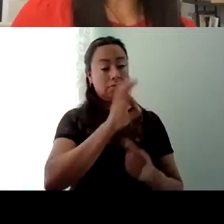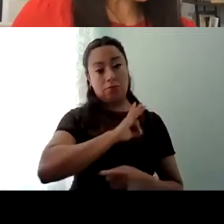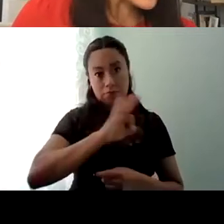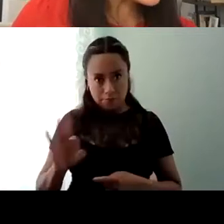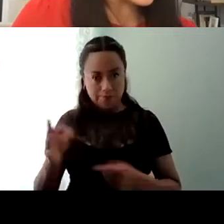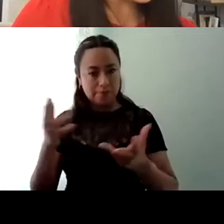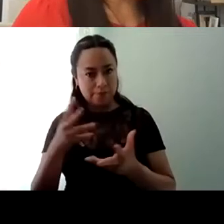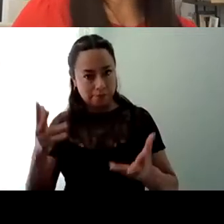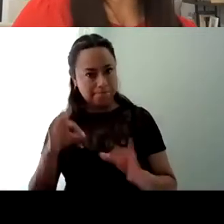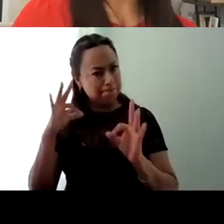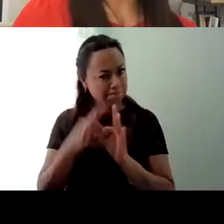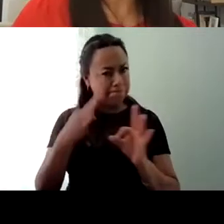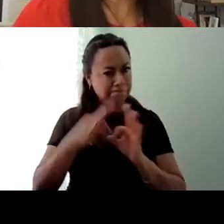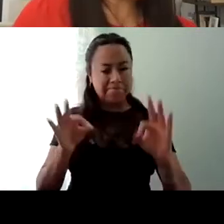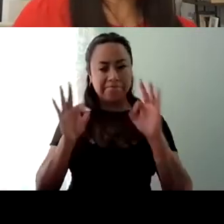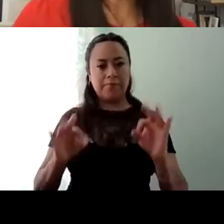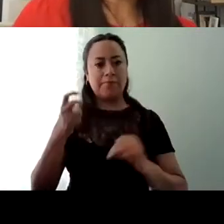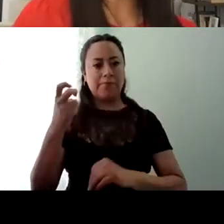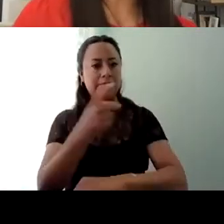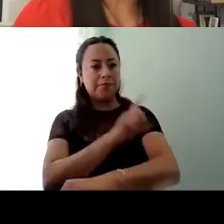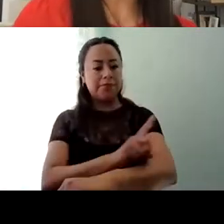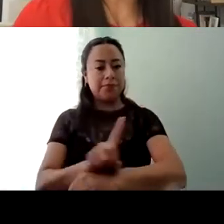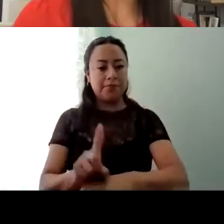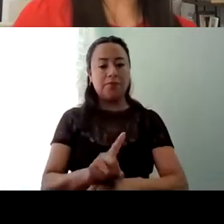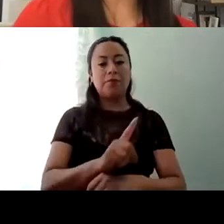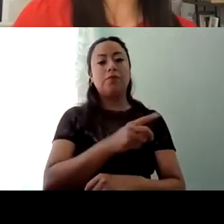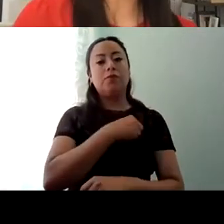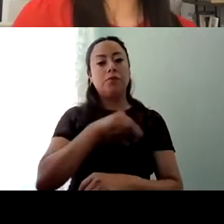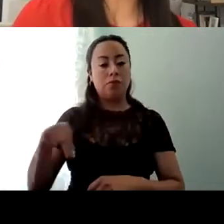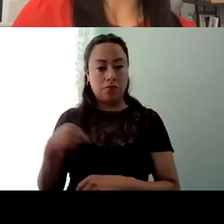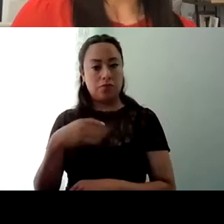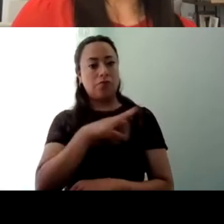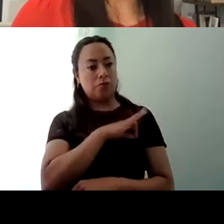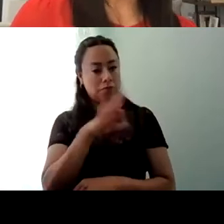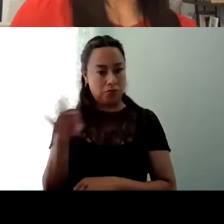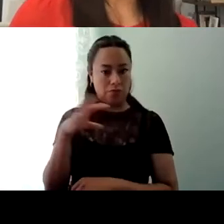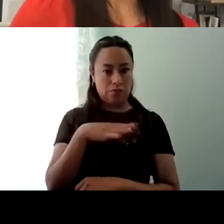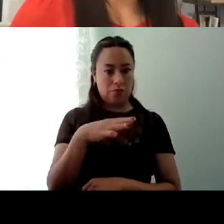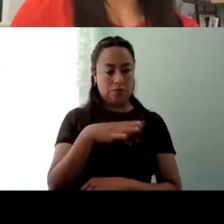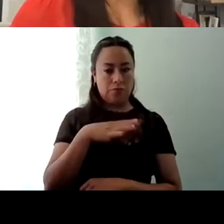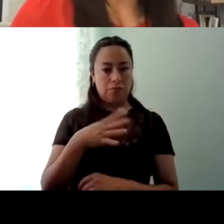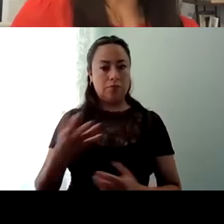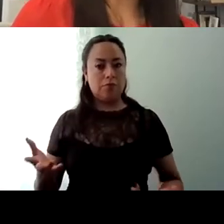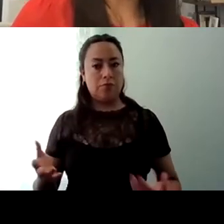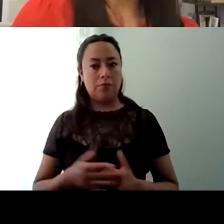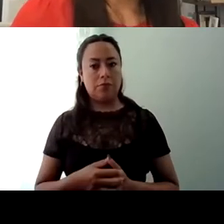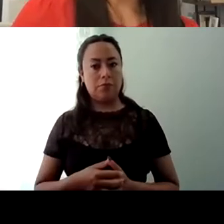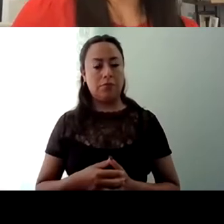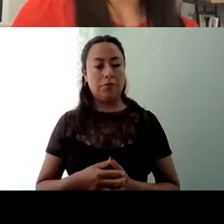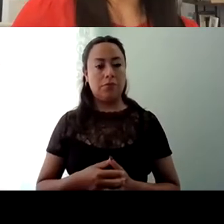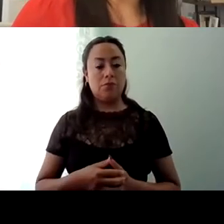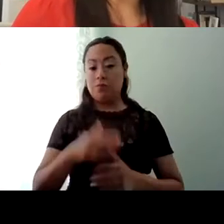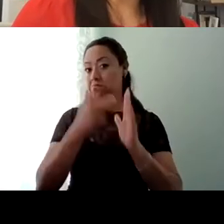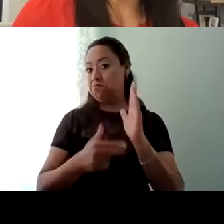la eficacia de estas delegaciones, vamos a tener la ciudadanía pues una gran herramienta,